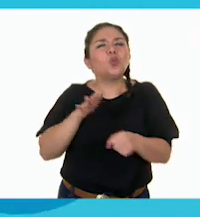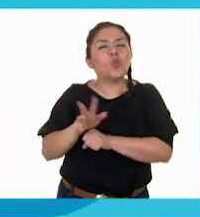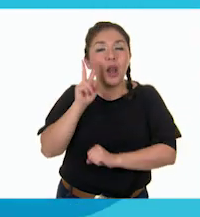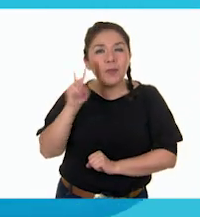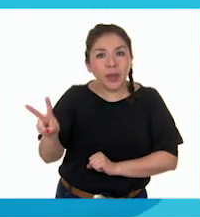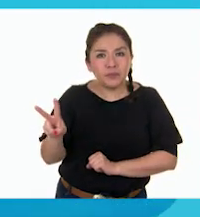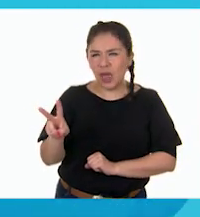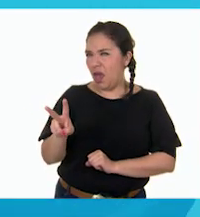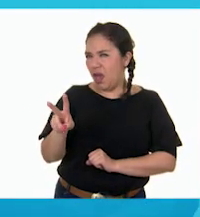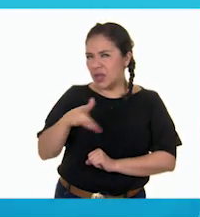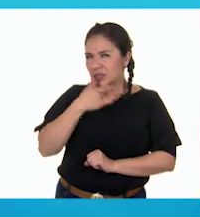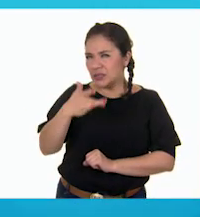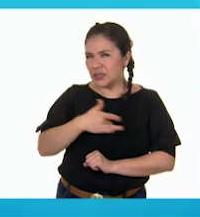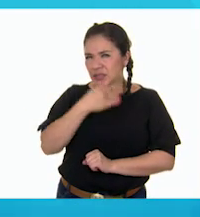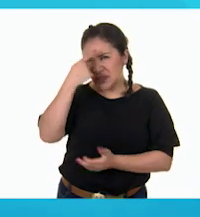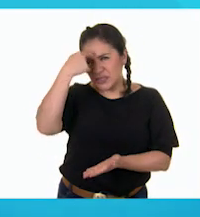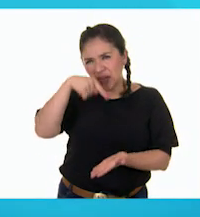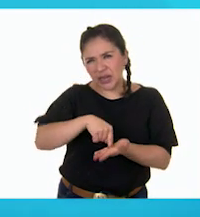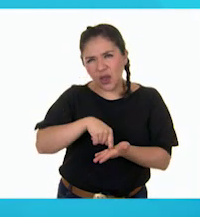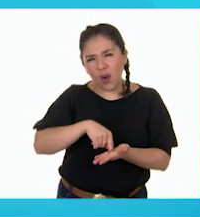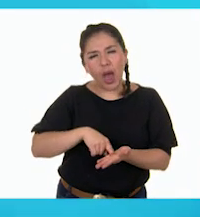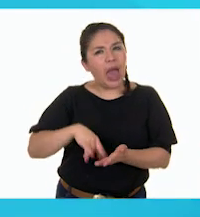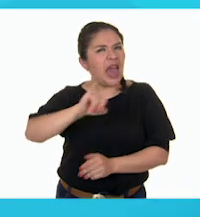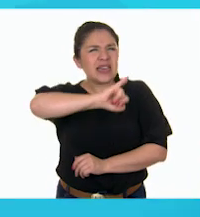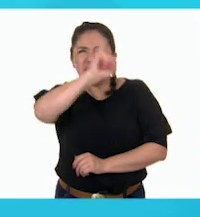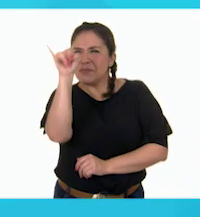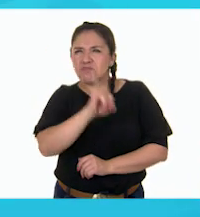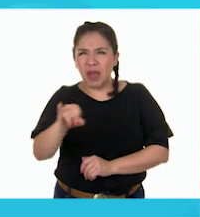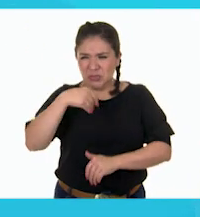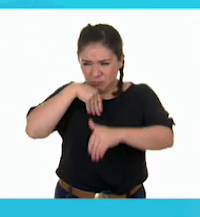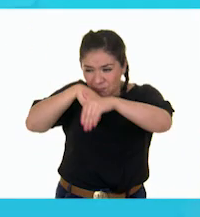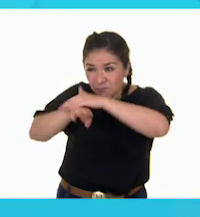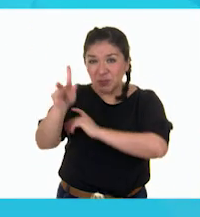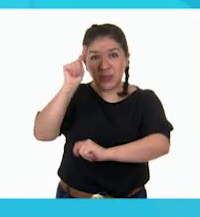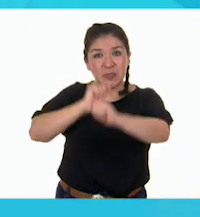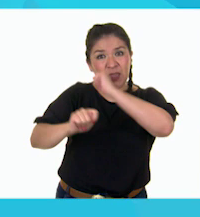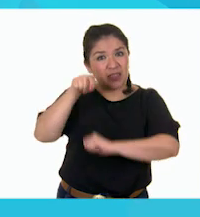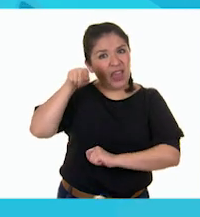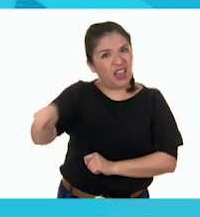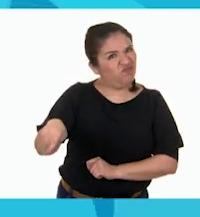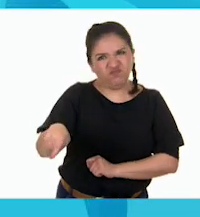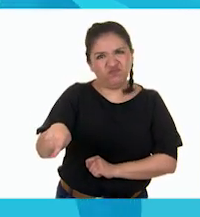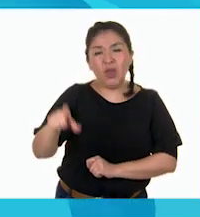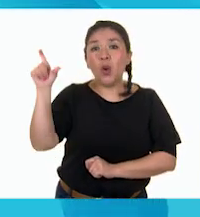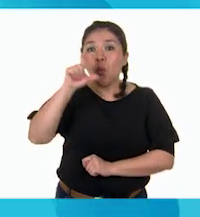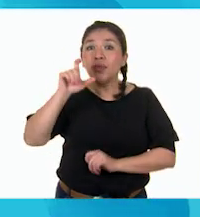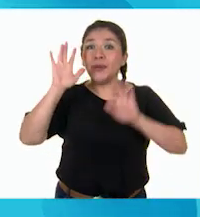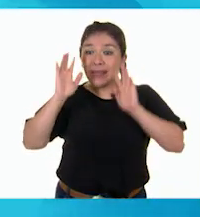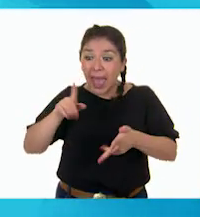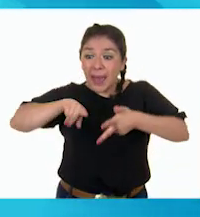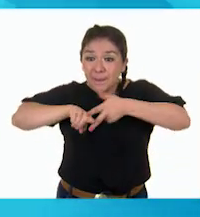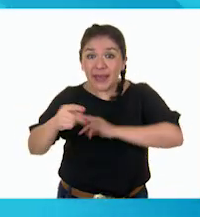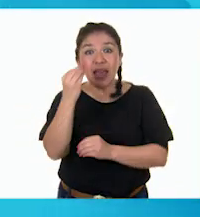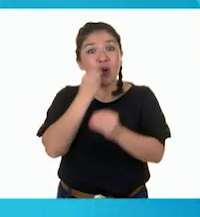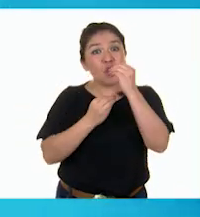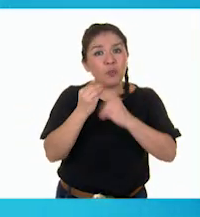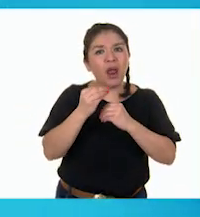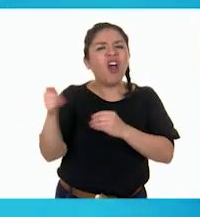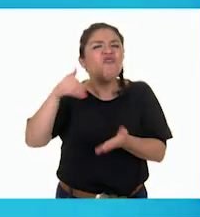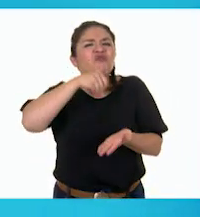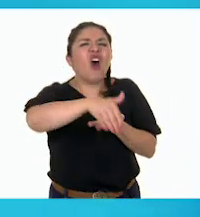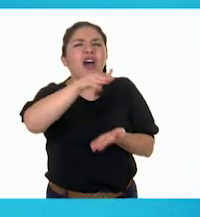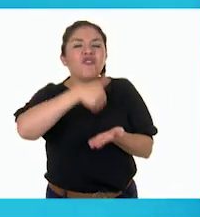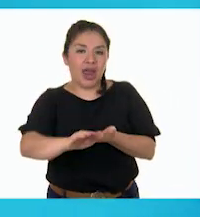yo creo que podrá ser nunca jamás volveré a esta tienda. Cuando quieres empezar a comer, te echan